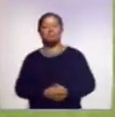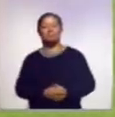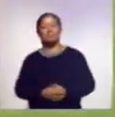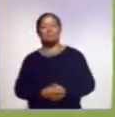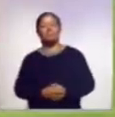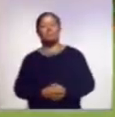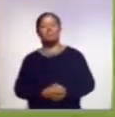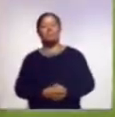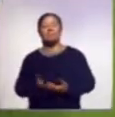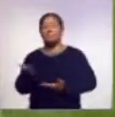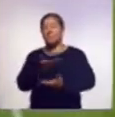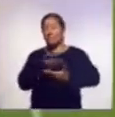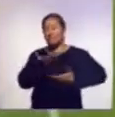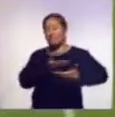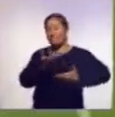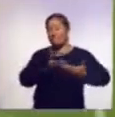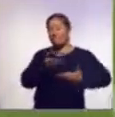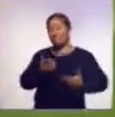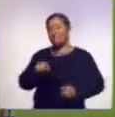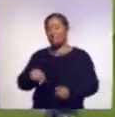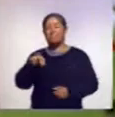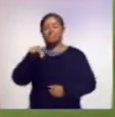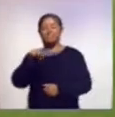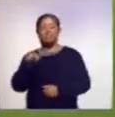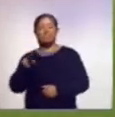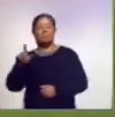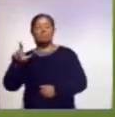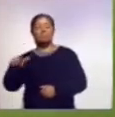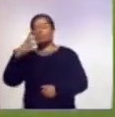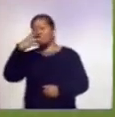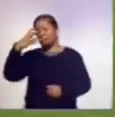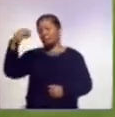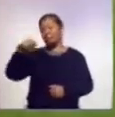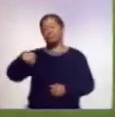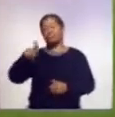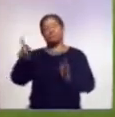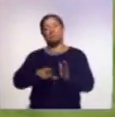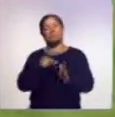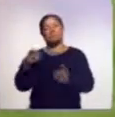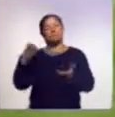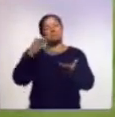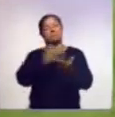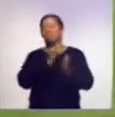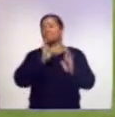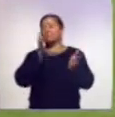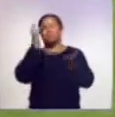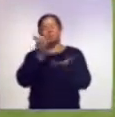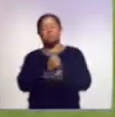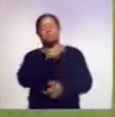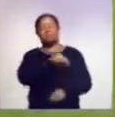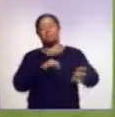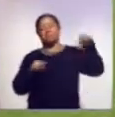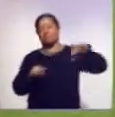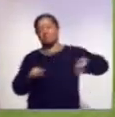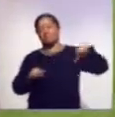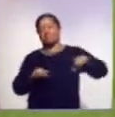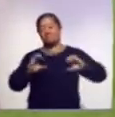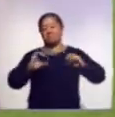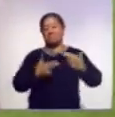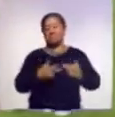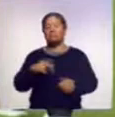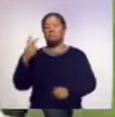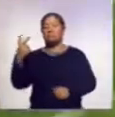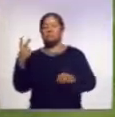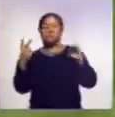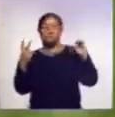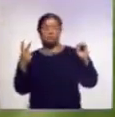Con par de pinceladas futbolísticas de Nahum Gómez del Rosal, los Coyotes regresaron a la senda del triunfo. Vencieron a Cafetaleros de Chiapas